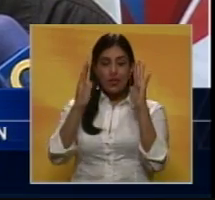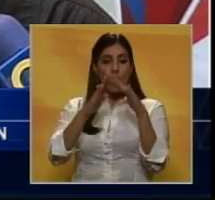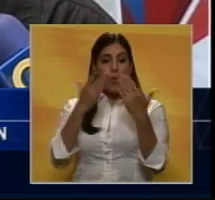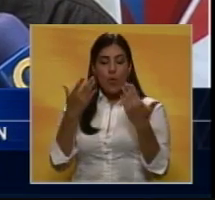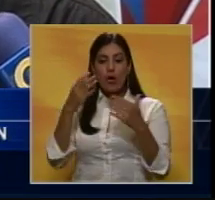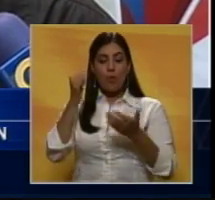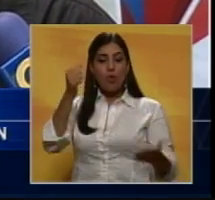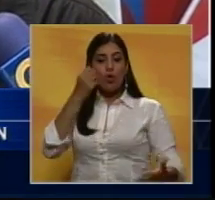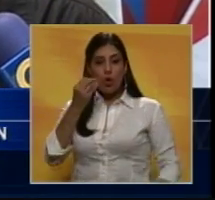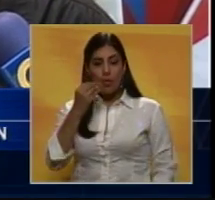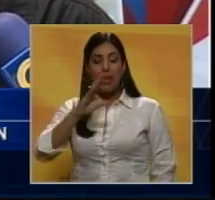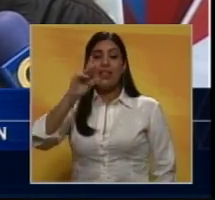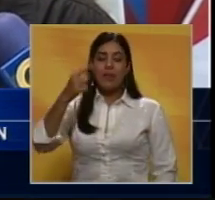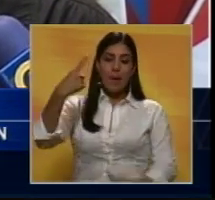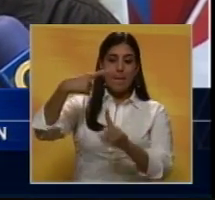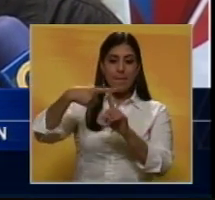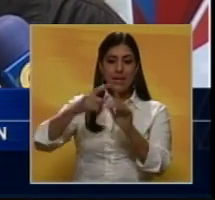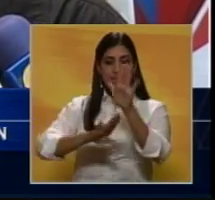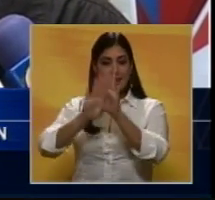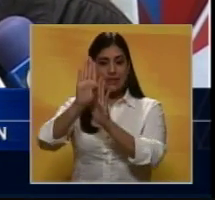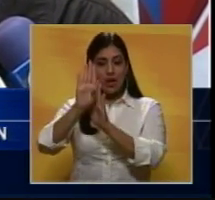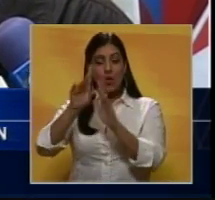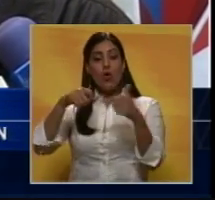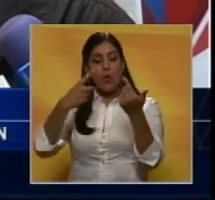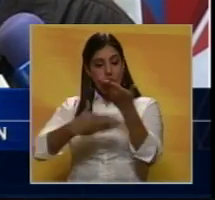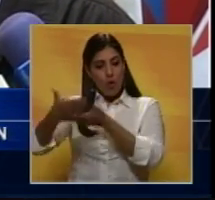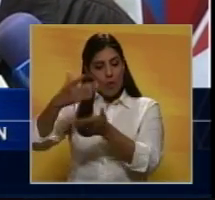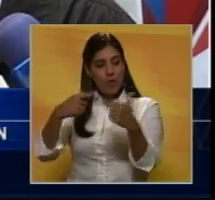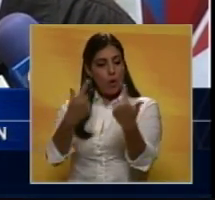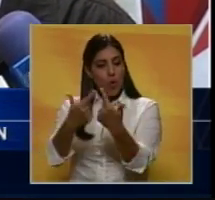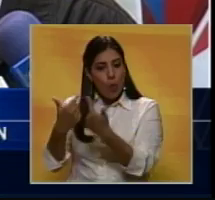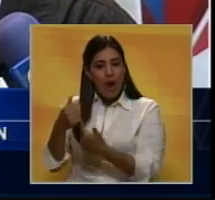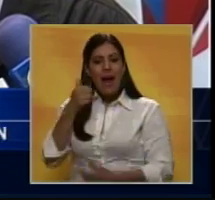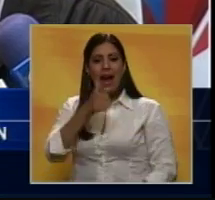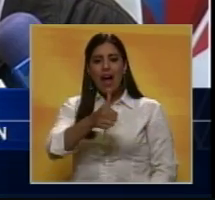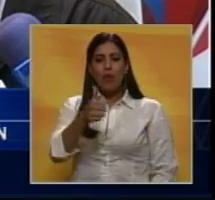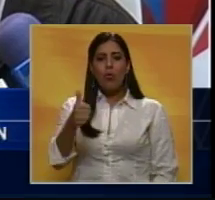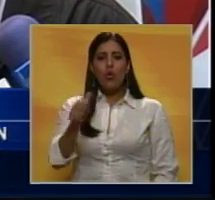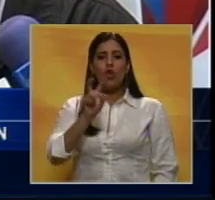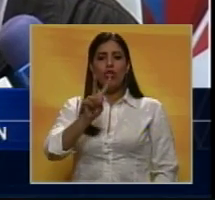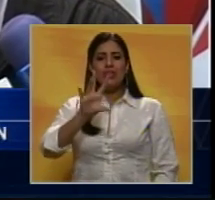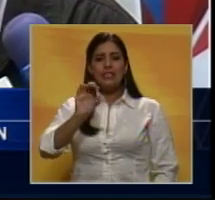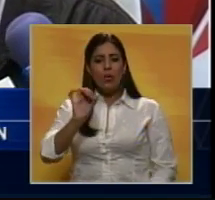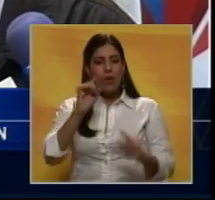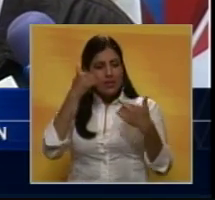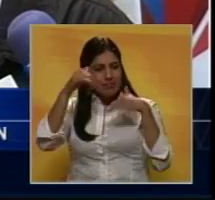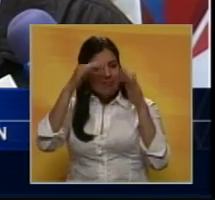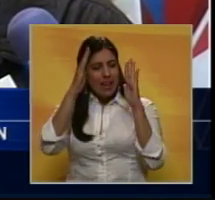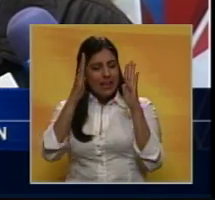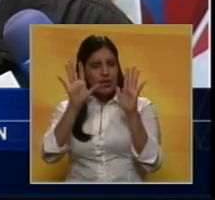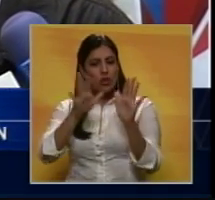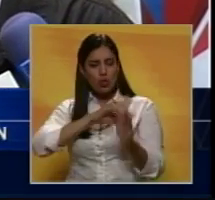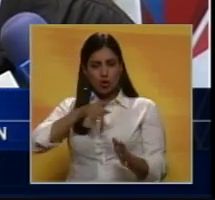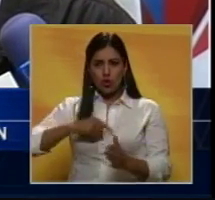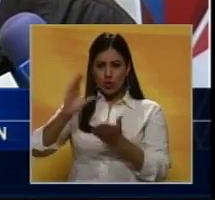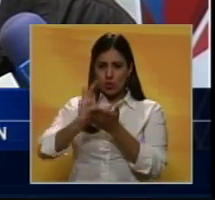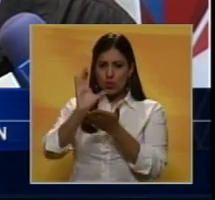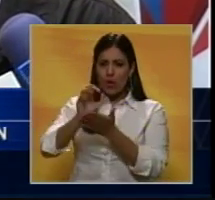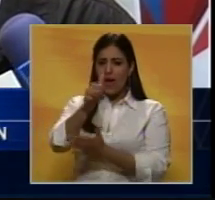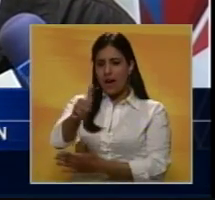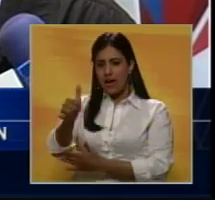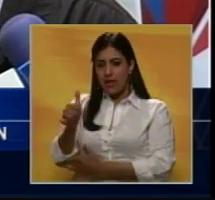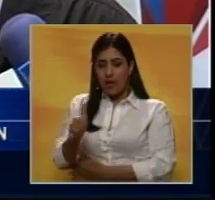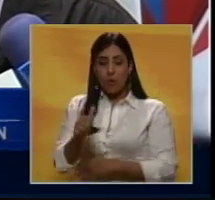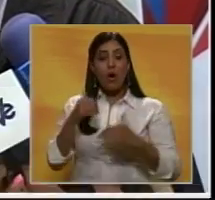directamente por los CLAP. Tenemos adicionalmente el desarrollo de la economía local en cada uno de los 250 corredores que hemos priorizado desde el punto de vista de nuestras ciudades. El